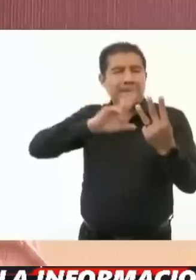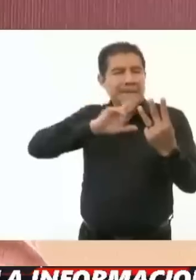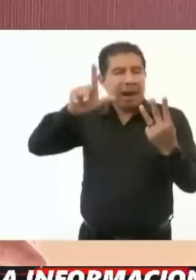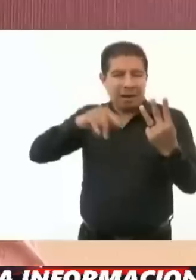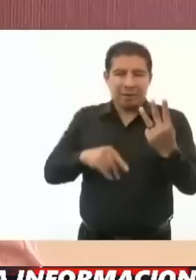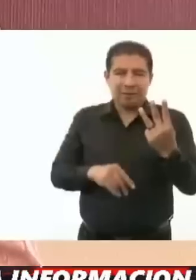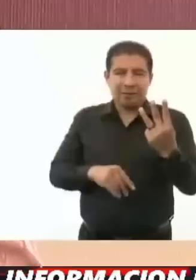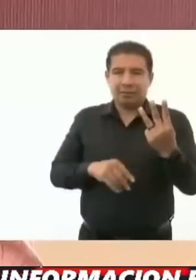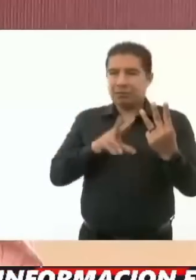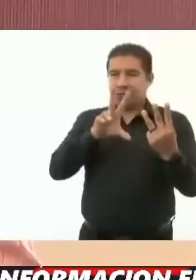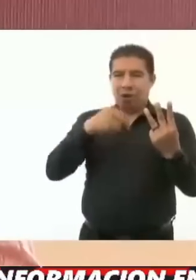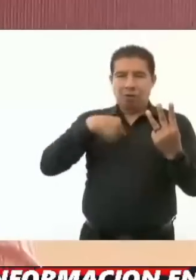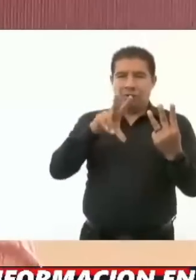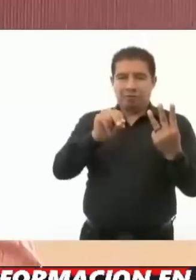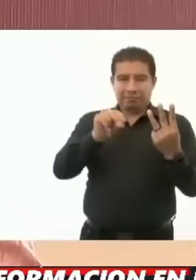No.